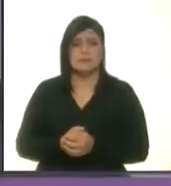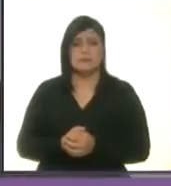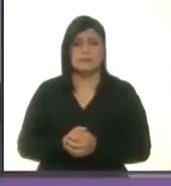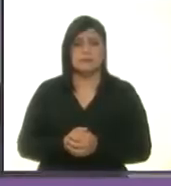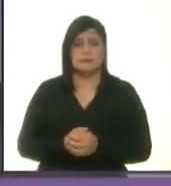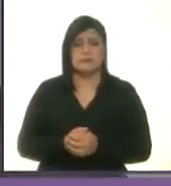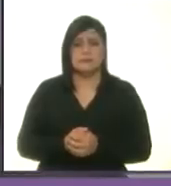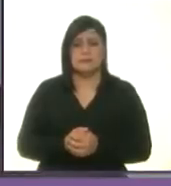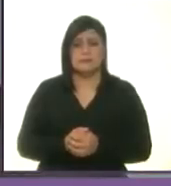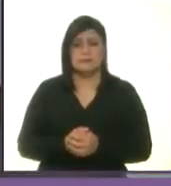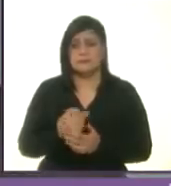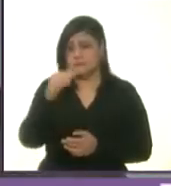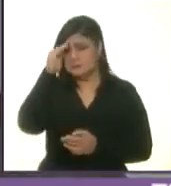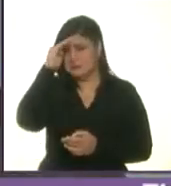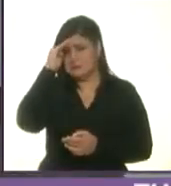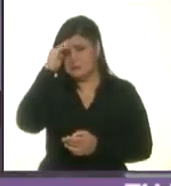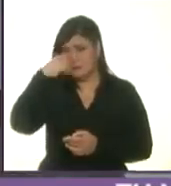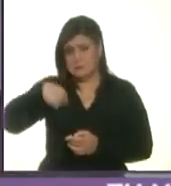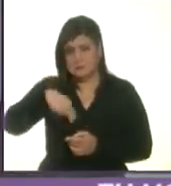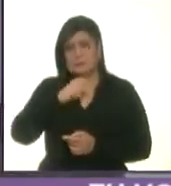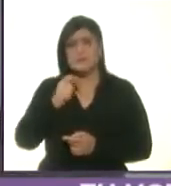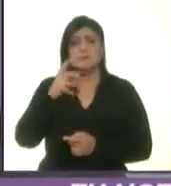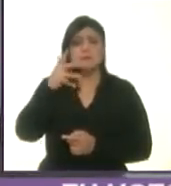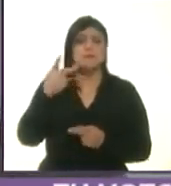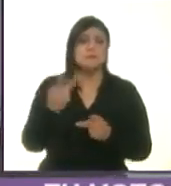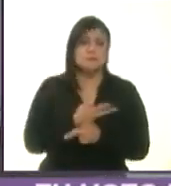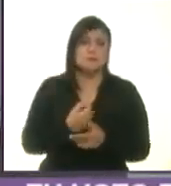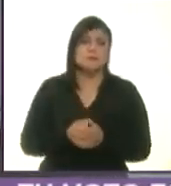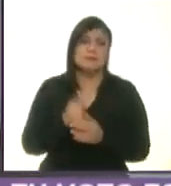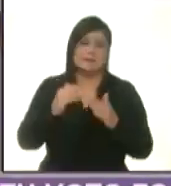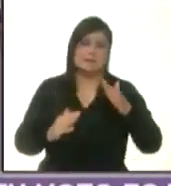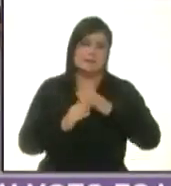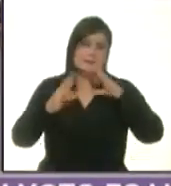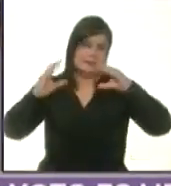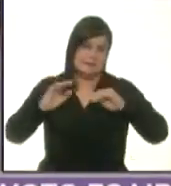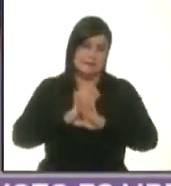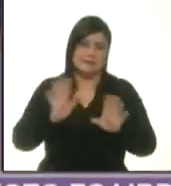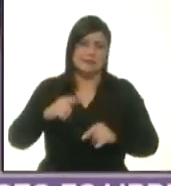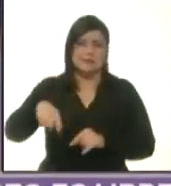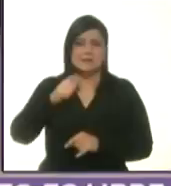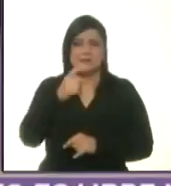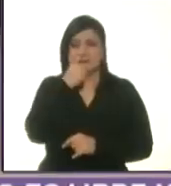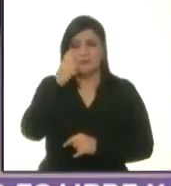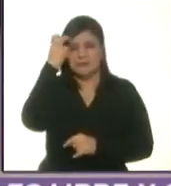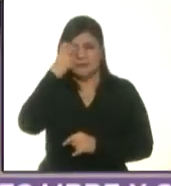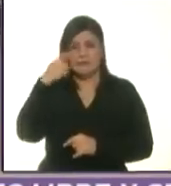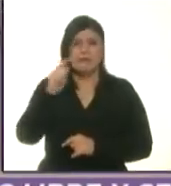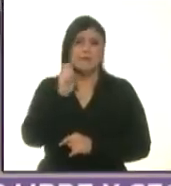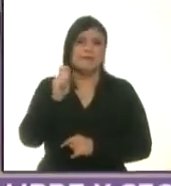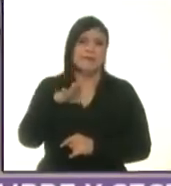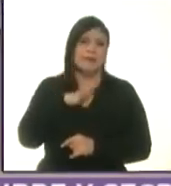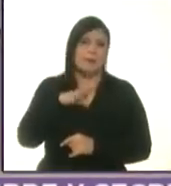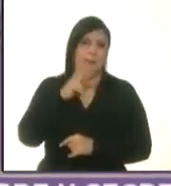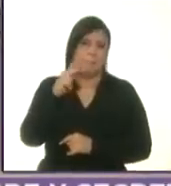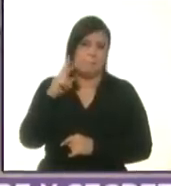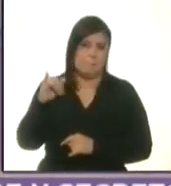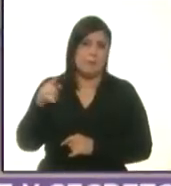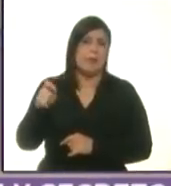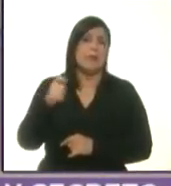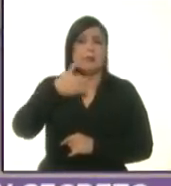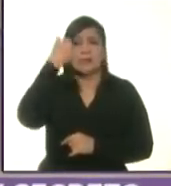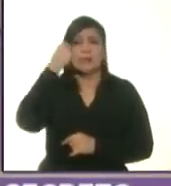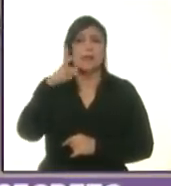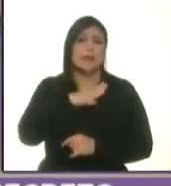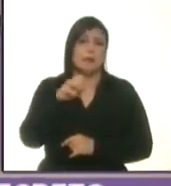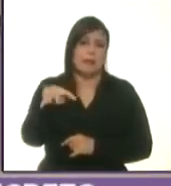pensemos en lo que va a pasar en el tiempo candidato muchísimas gracias mikel arriola del partido revolucionario institucional le